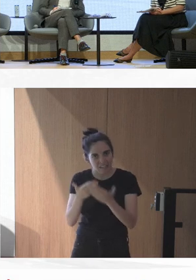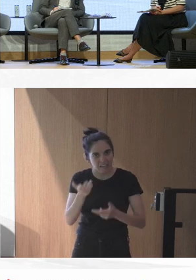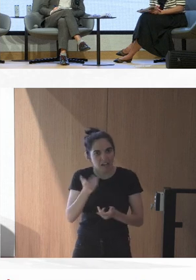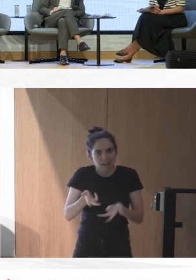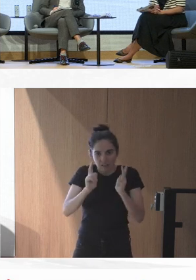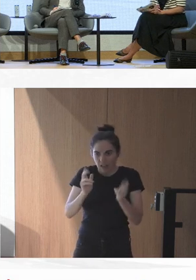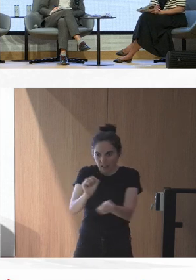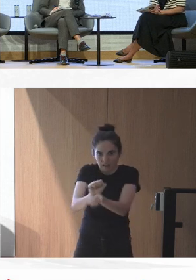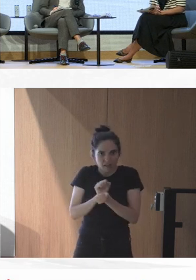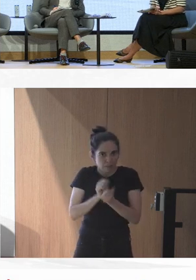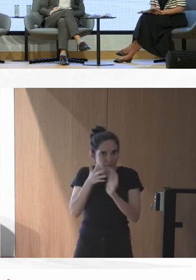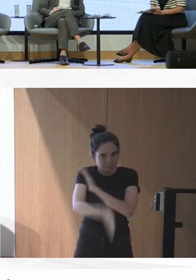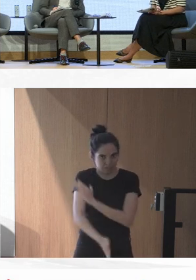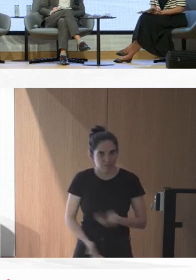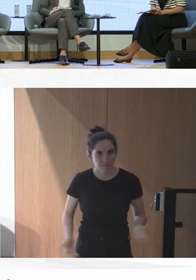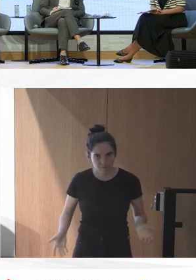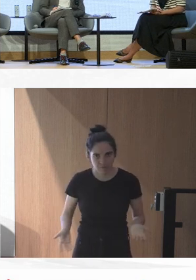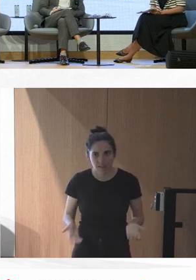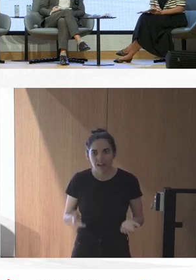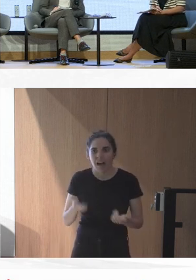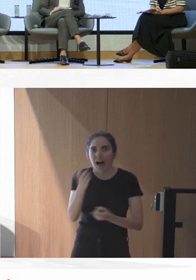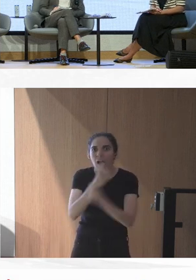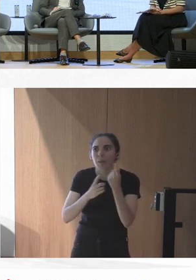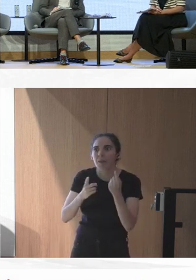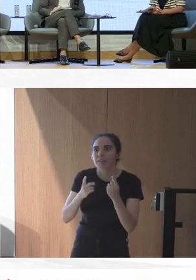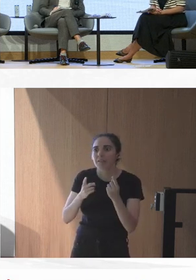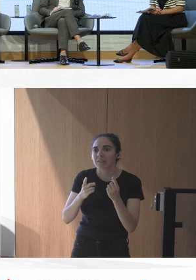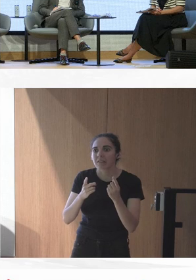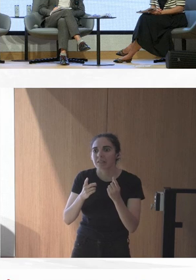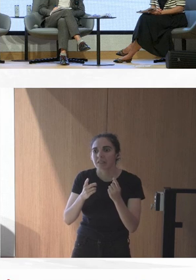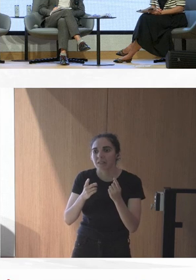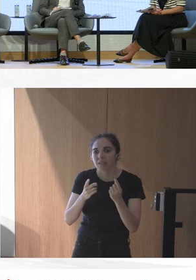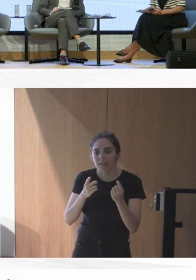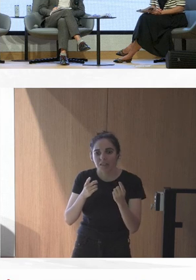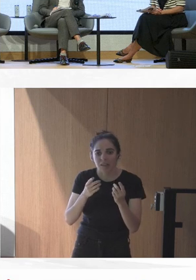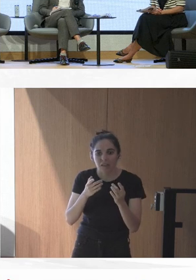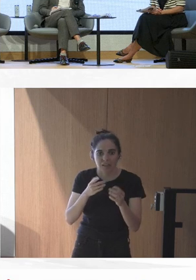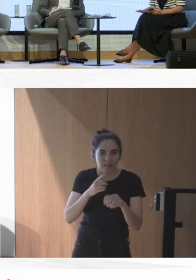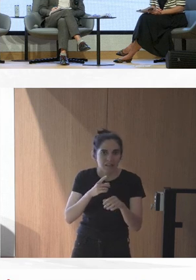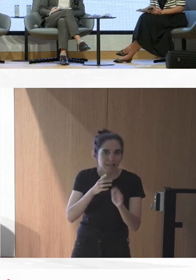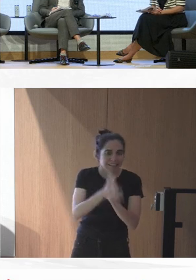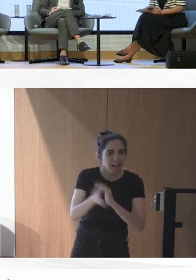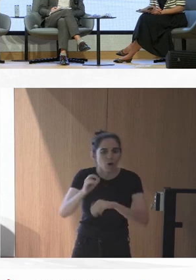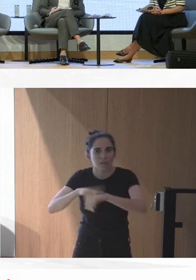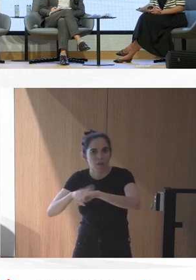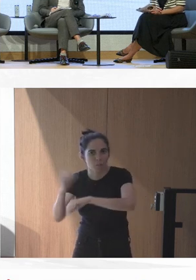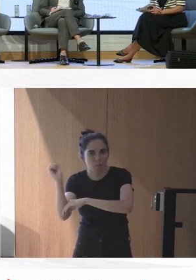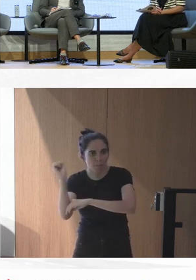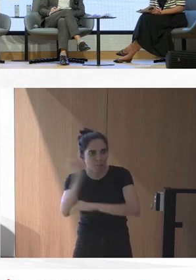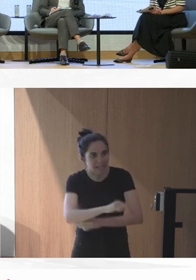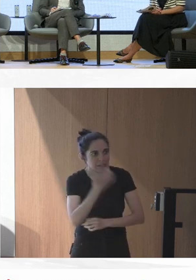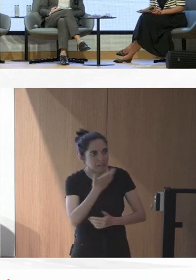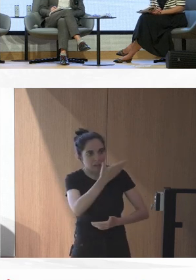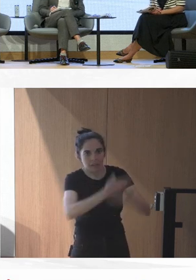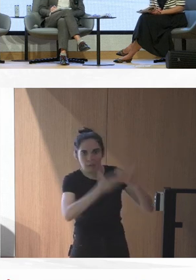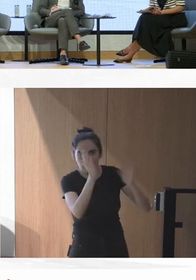de su discapacidad, a veces por un mayor tiempo o frecuentemente en condiciones mucho más gravosas que las personas